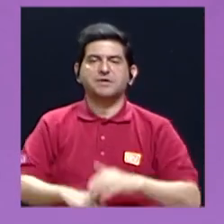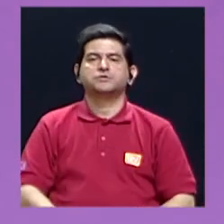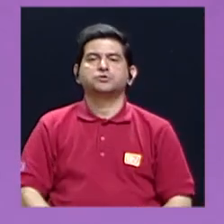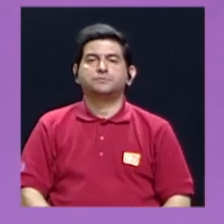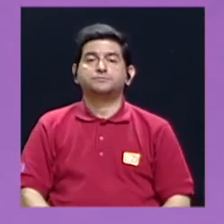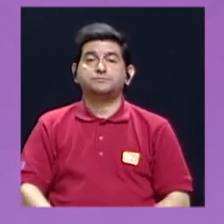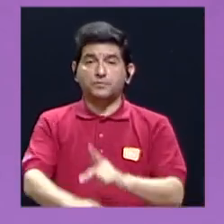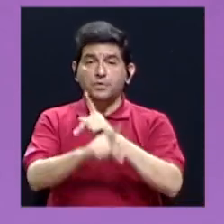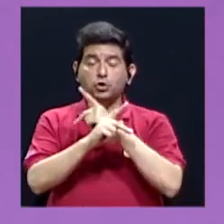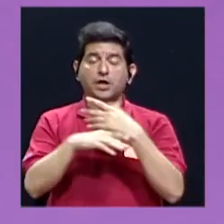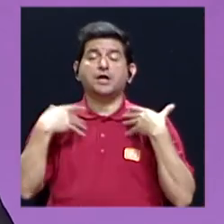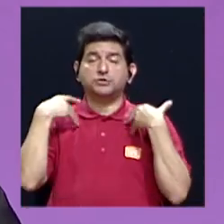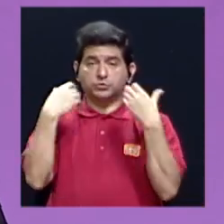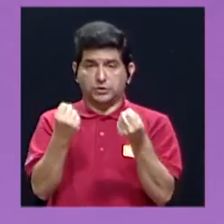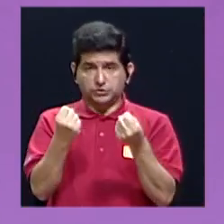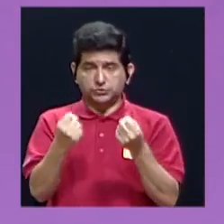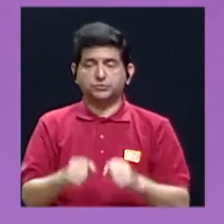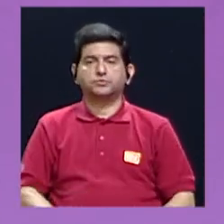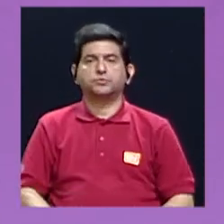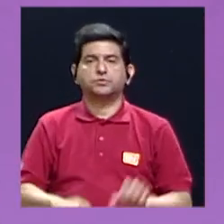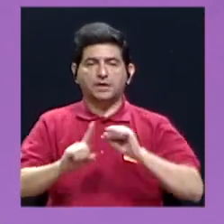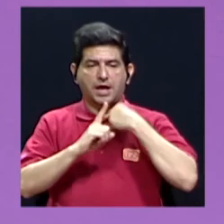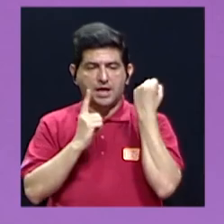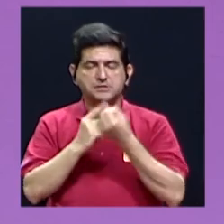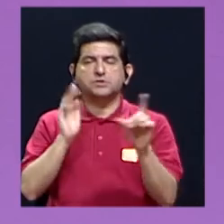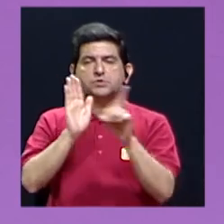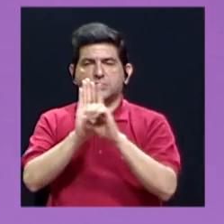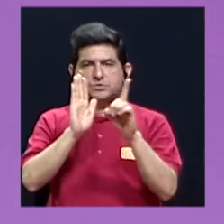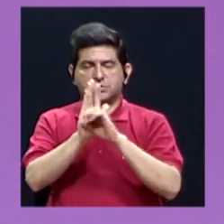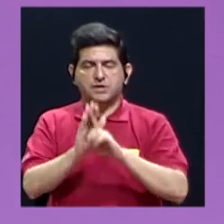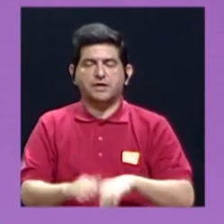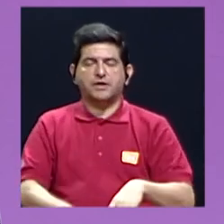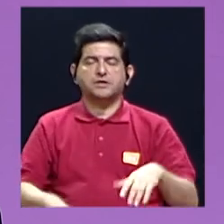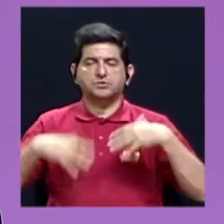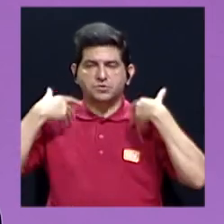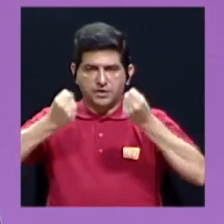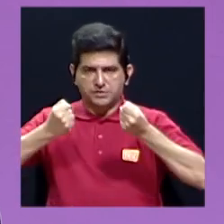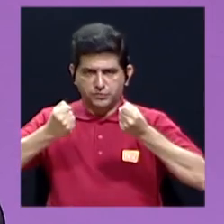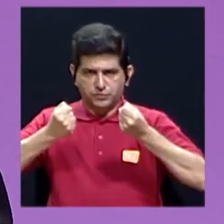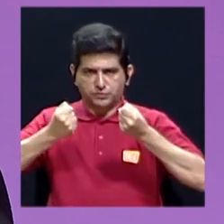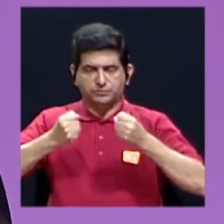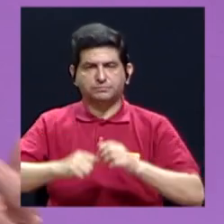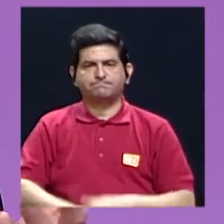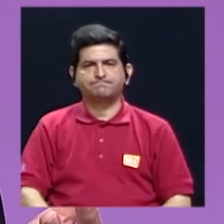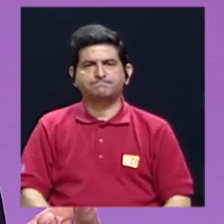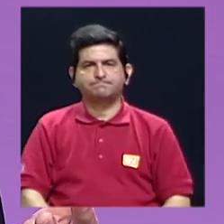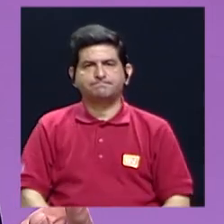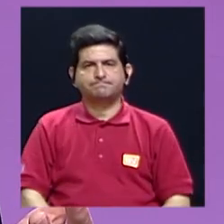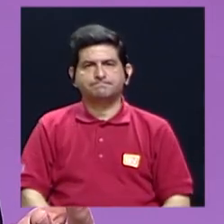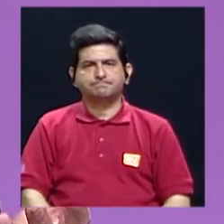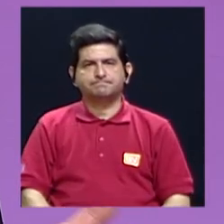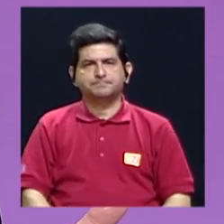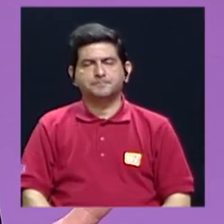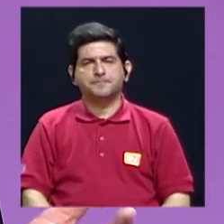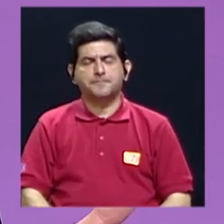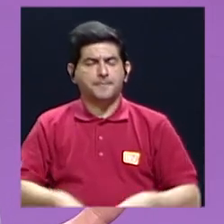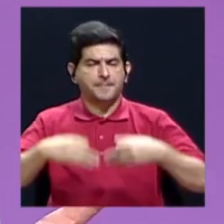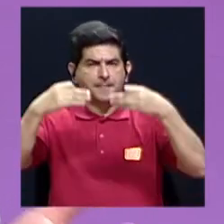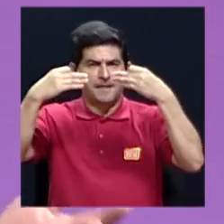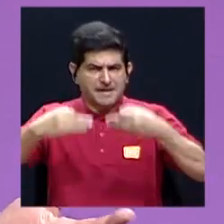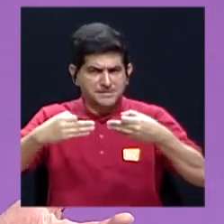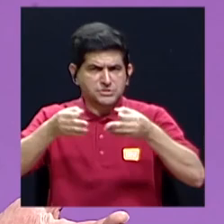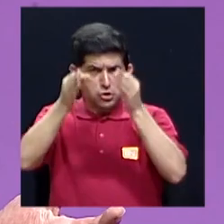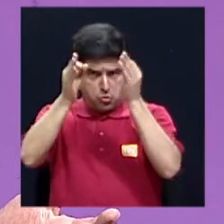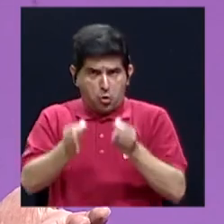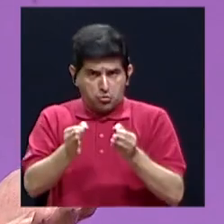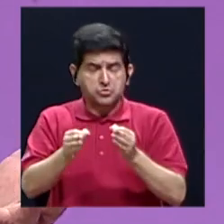precisamente en protección a la salud, dentro del escenario del derecho, digamos, a la salud. De manera que la sentencia de la Corte puede